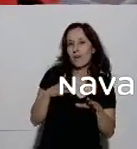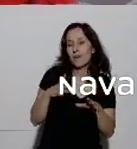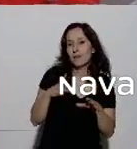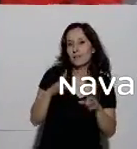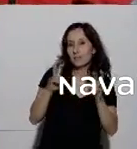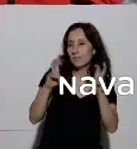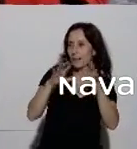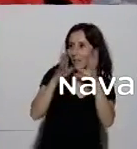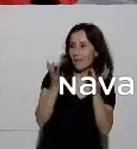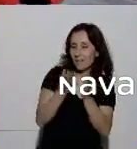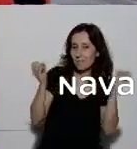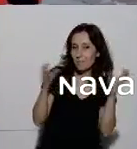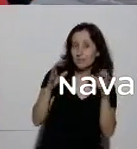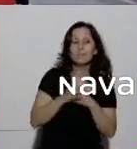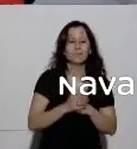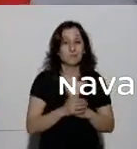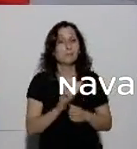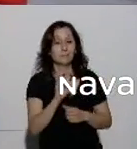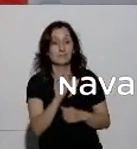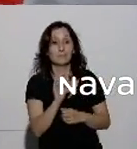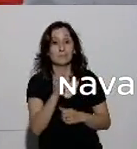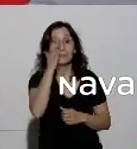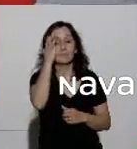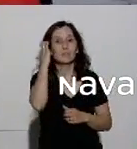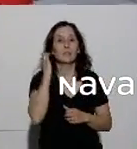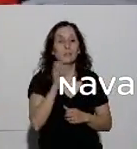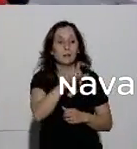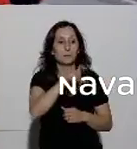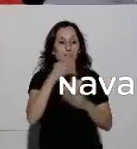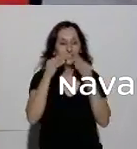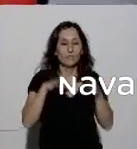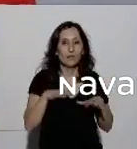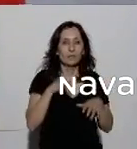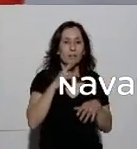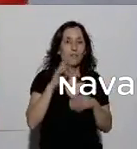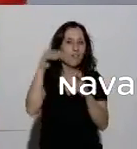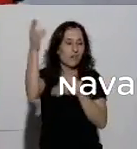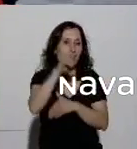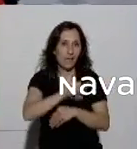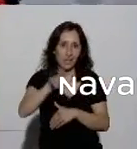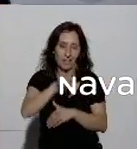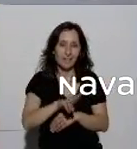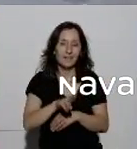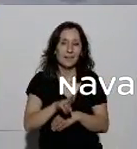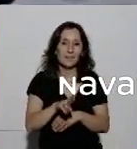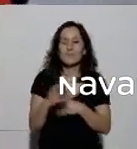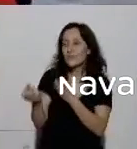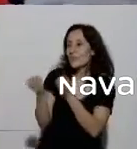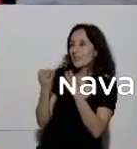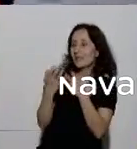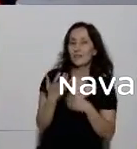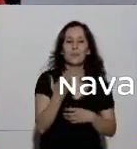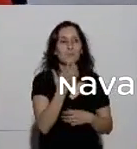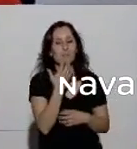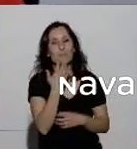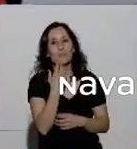este mundo mágico. Pues sí, sí, muchas de las leyendas se repiten por ahí en otros sitios, pero por ejemplo hay una